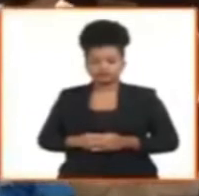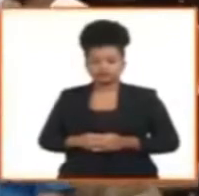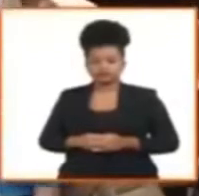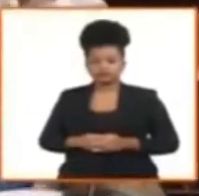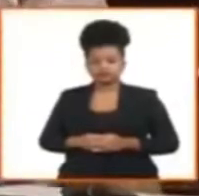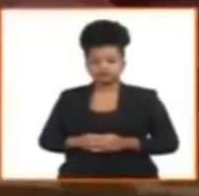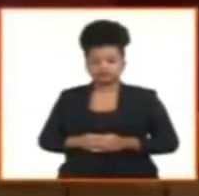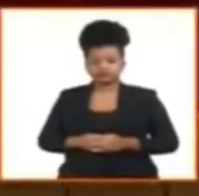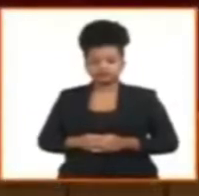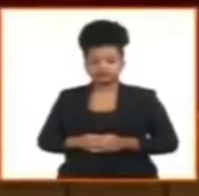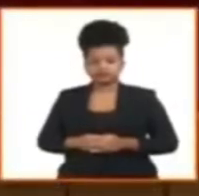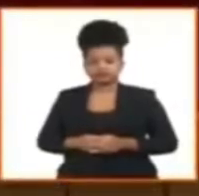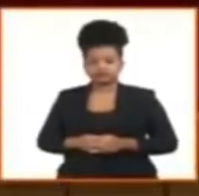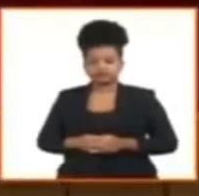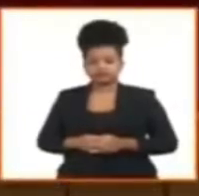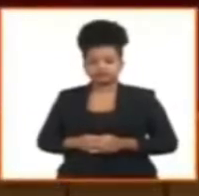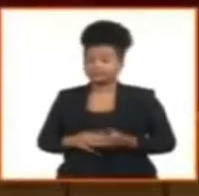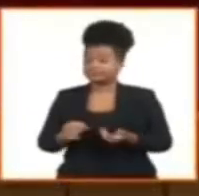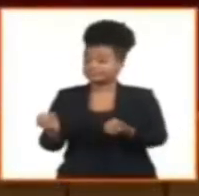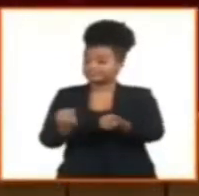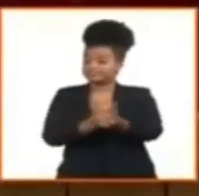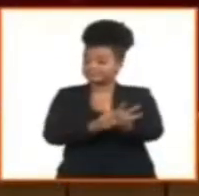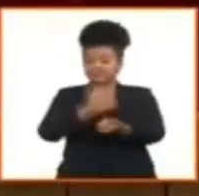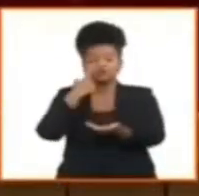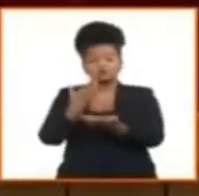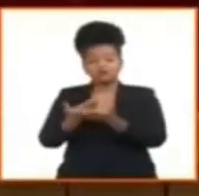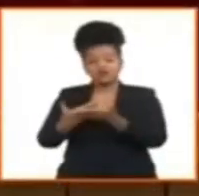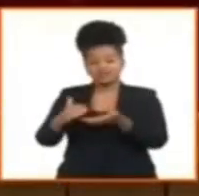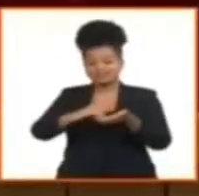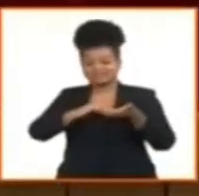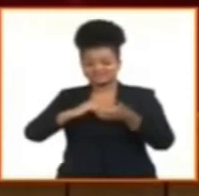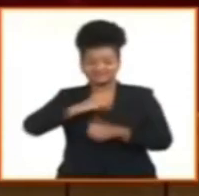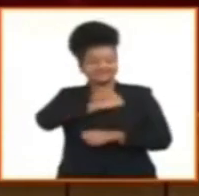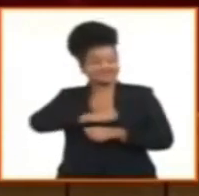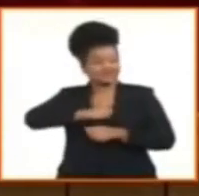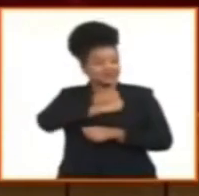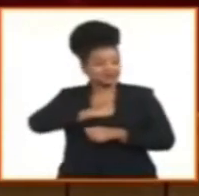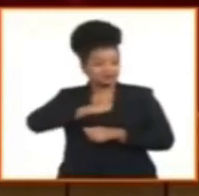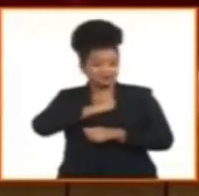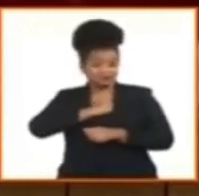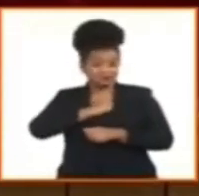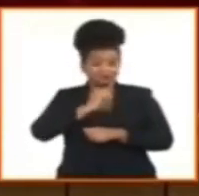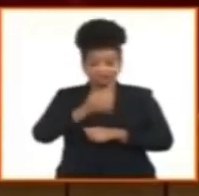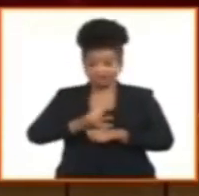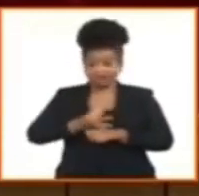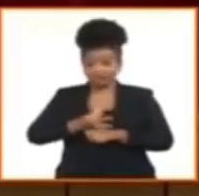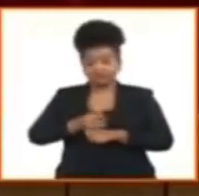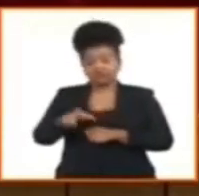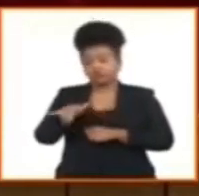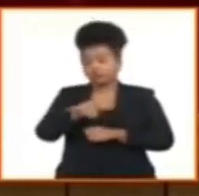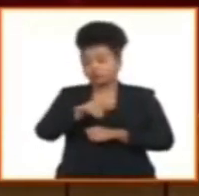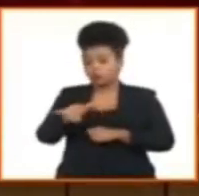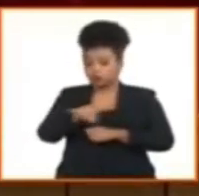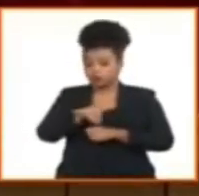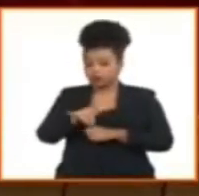Emociona mucho contar con esas profundas pruebas de solidaridad y amor, y aún así recibir el hermoso mensaje de la